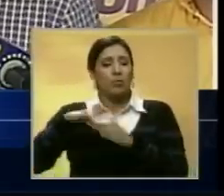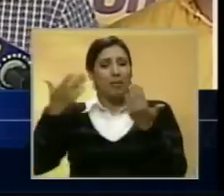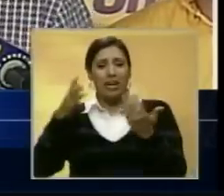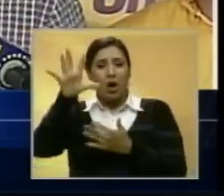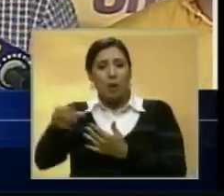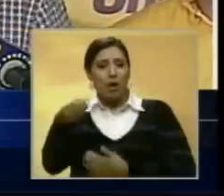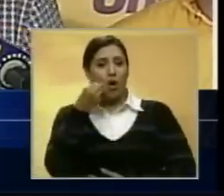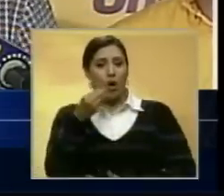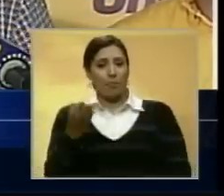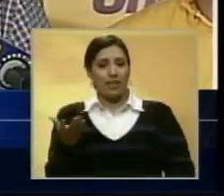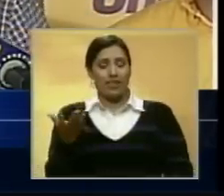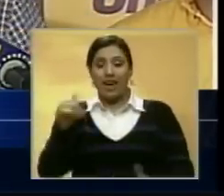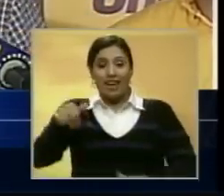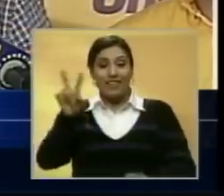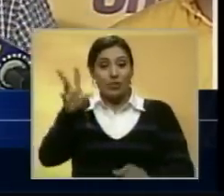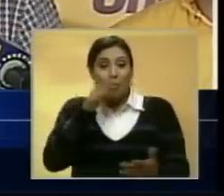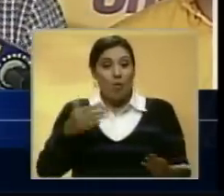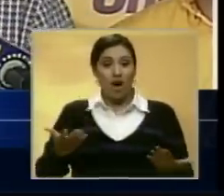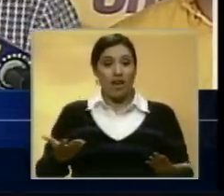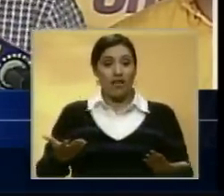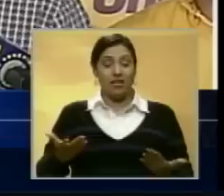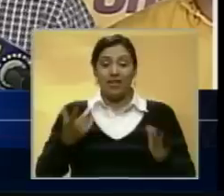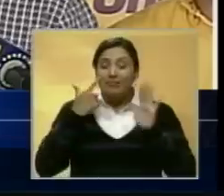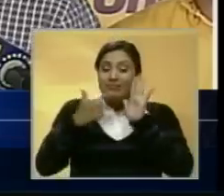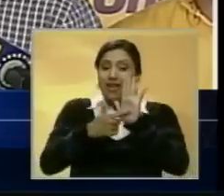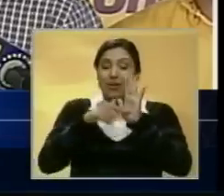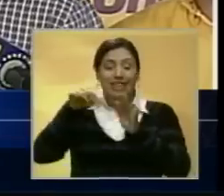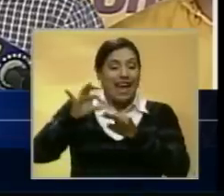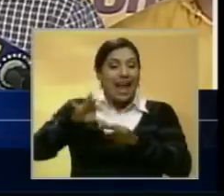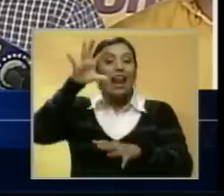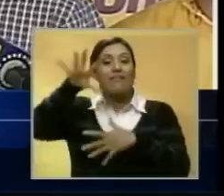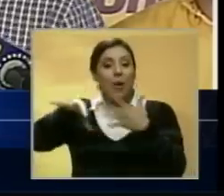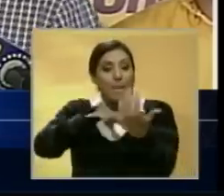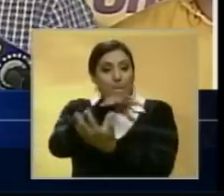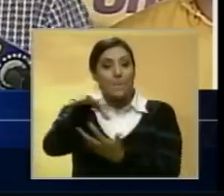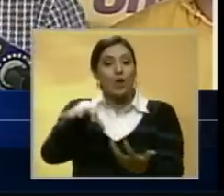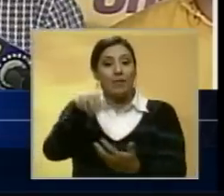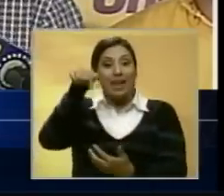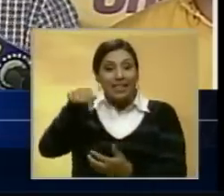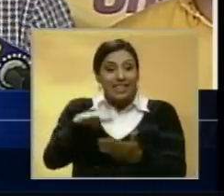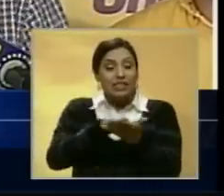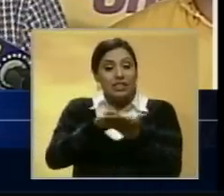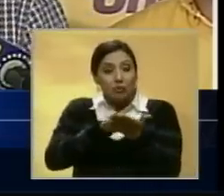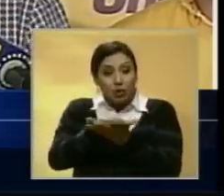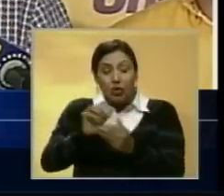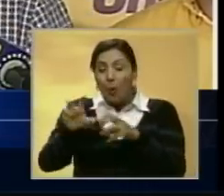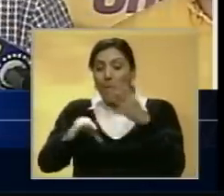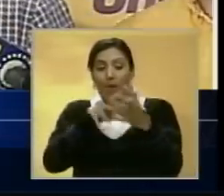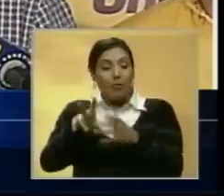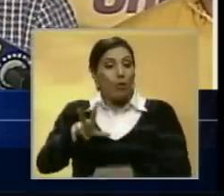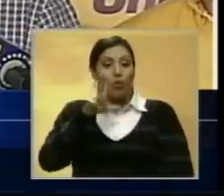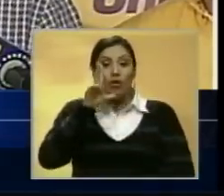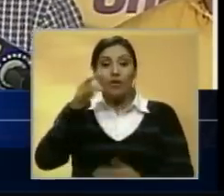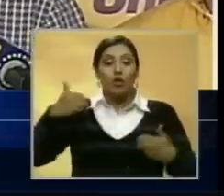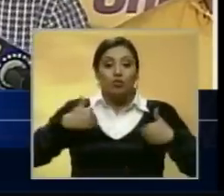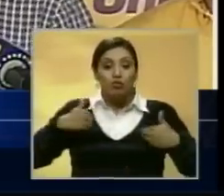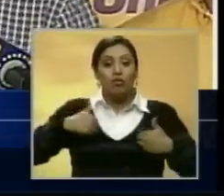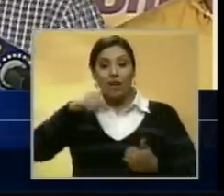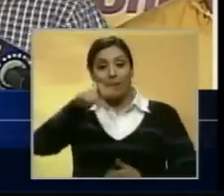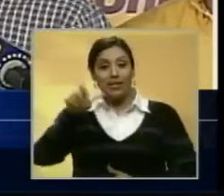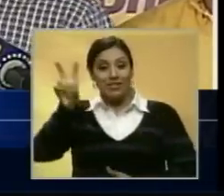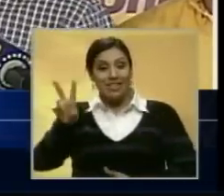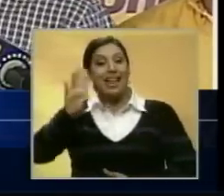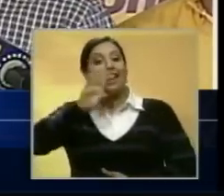comprar alimentos que no hay en Venezuela. Demuestran que esta gravedad de crisis, que esta situación de caos que estamos viviendo los